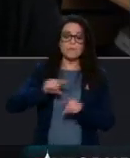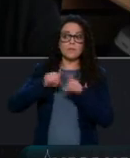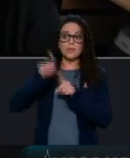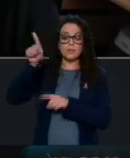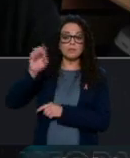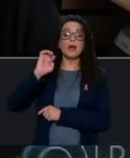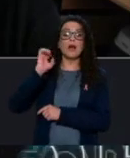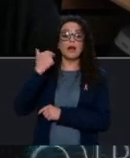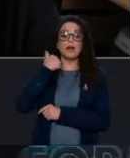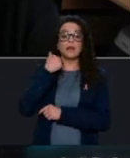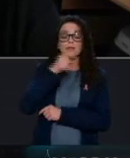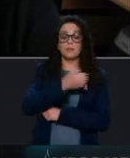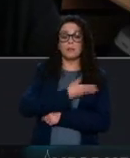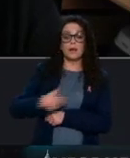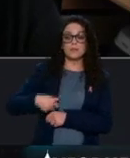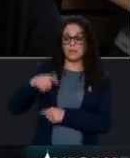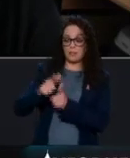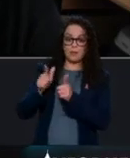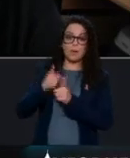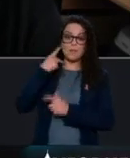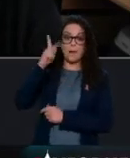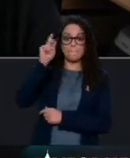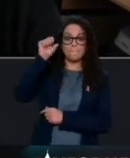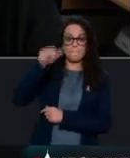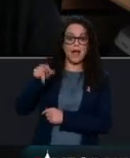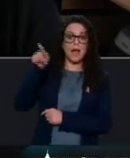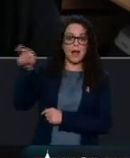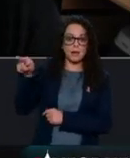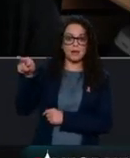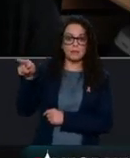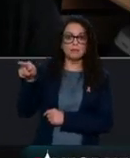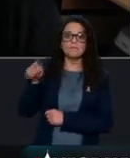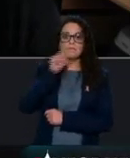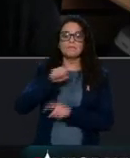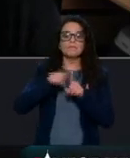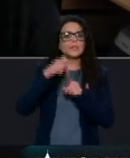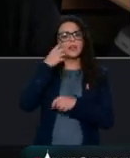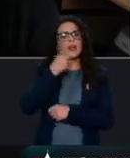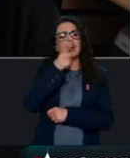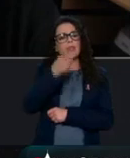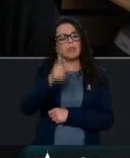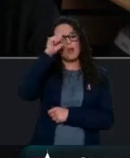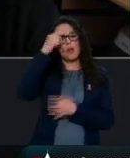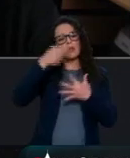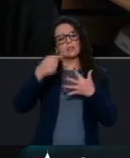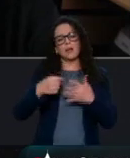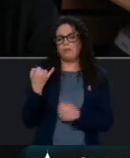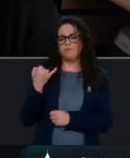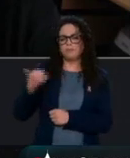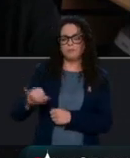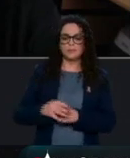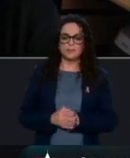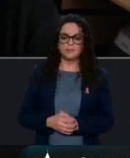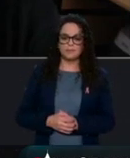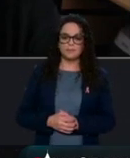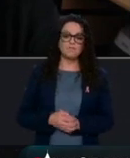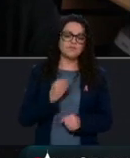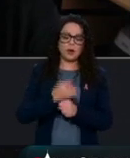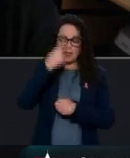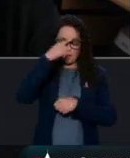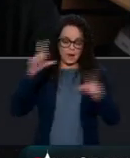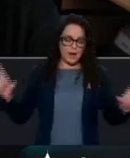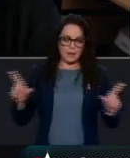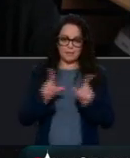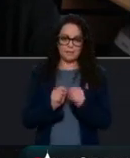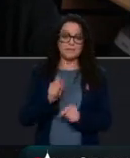atrocidad. Ya nada más para terminar, ya nos estamos yendo, Manuel. Para redondear, digamos, este escenario